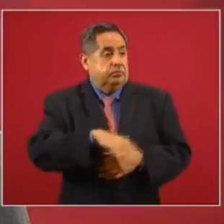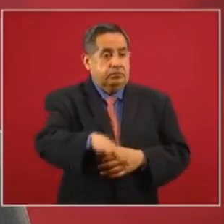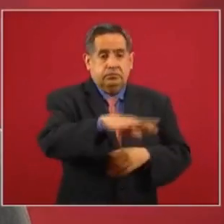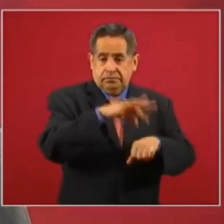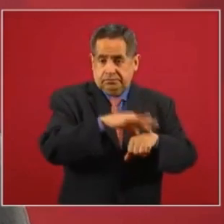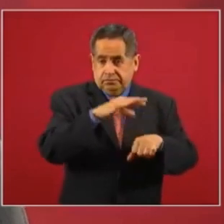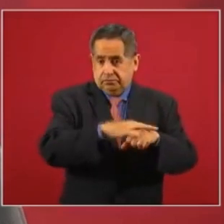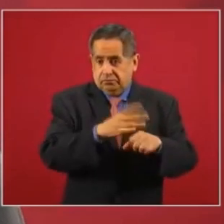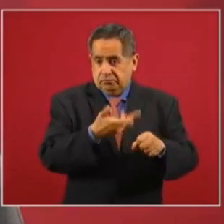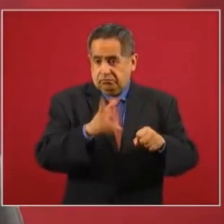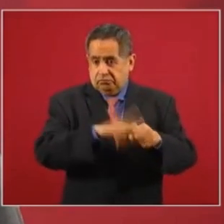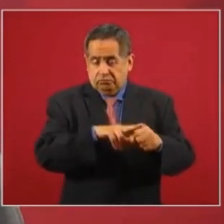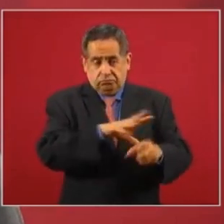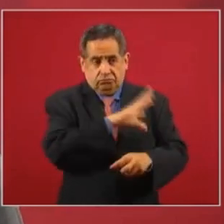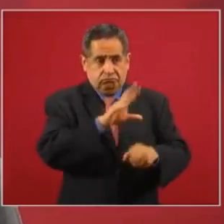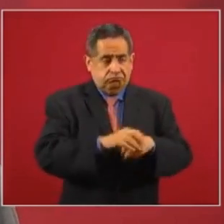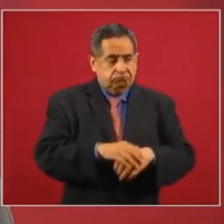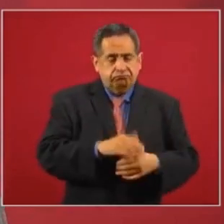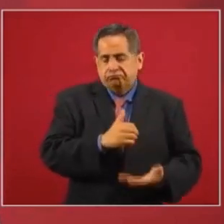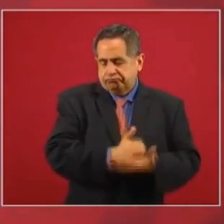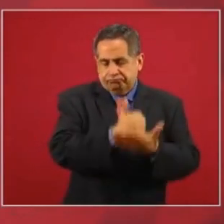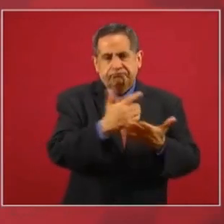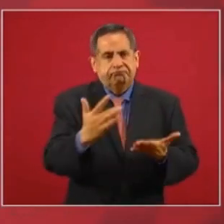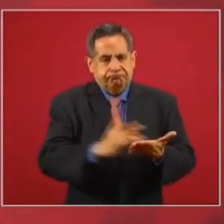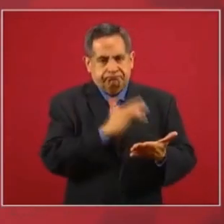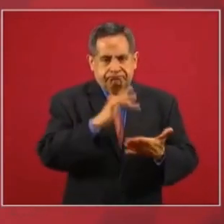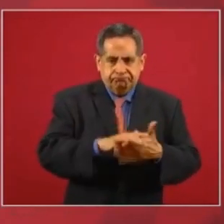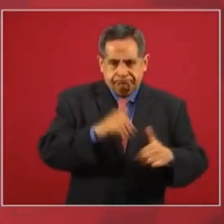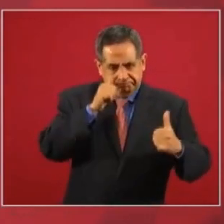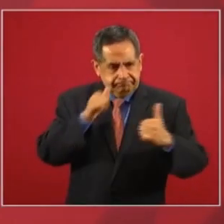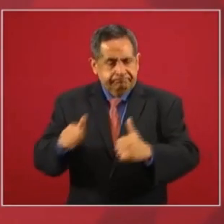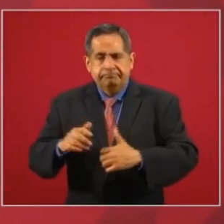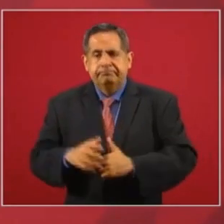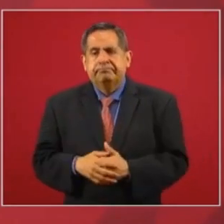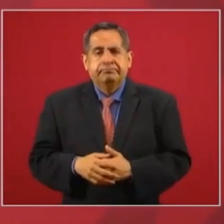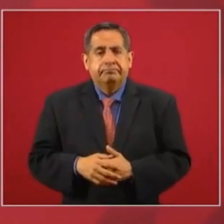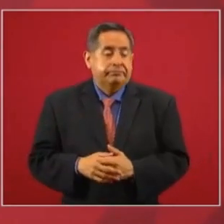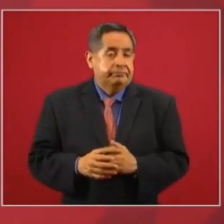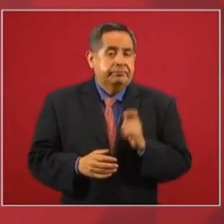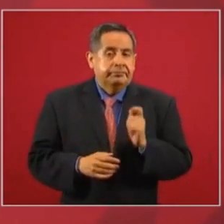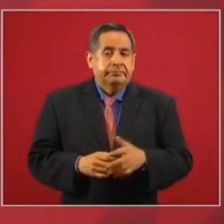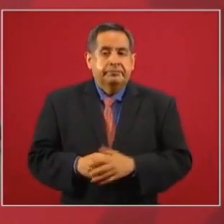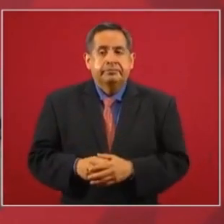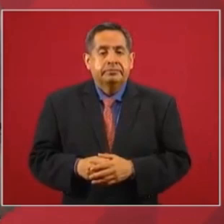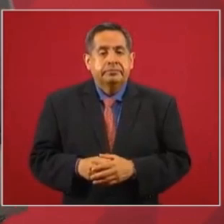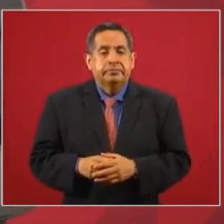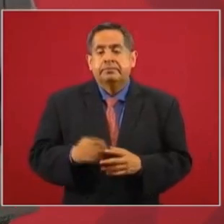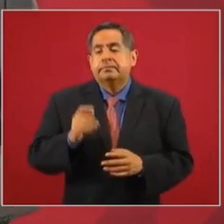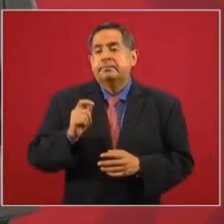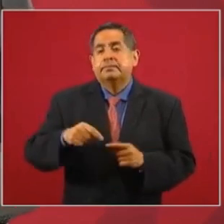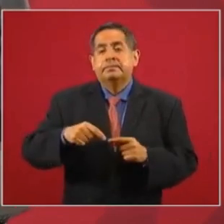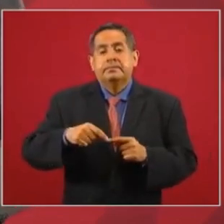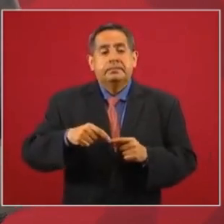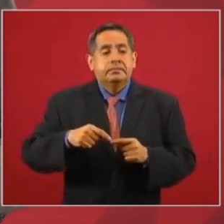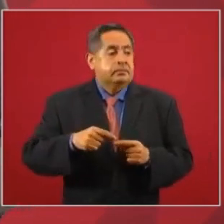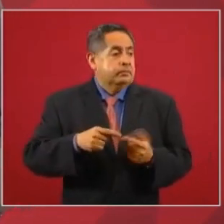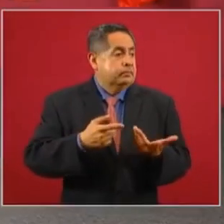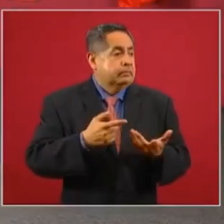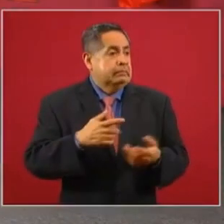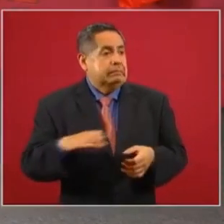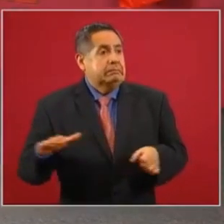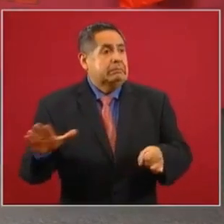médico, no han faltado ni faltarán camas,